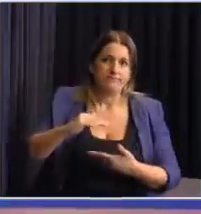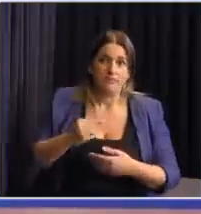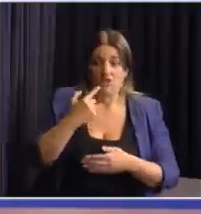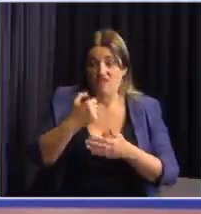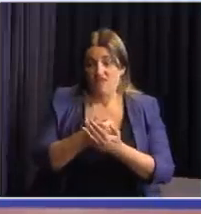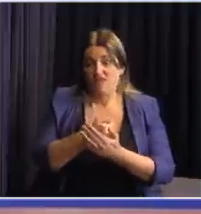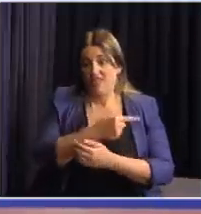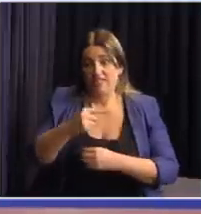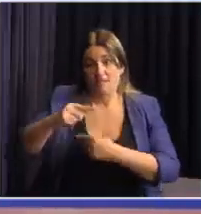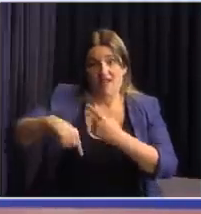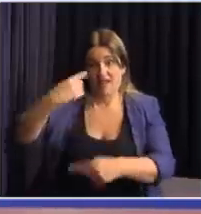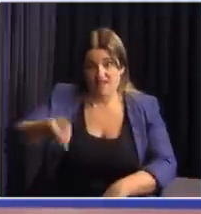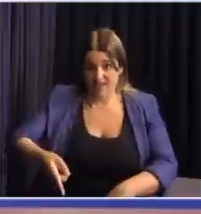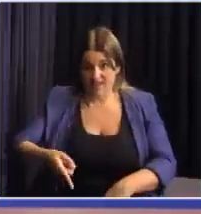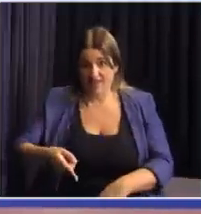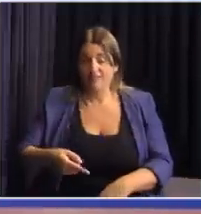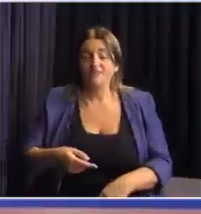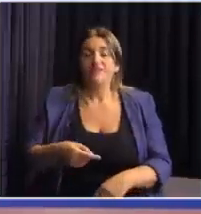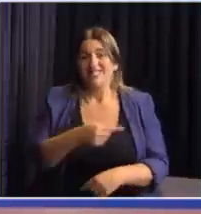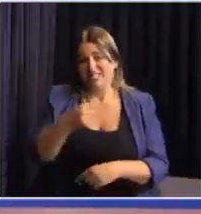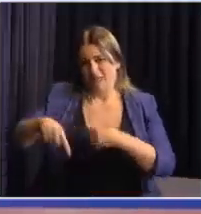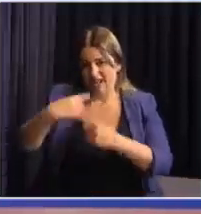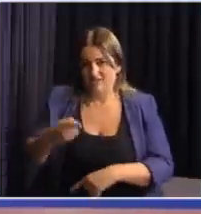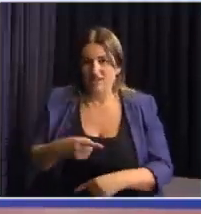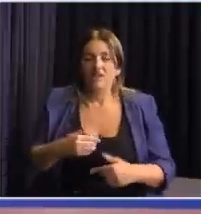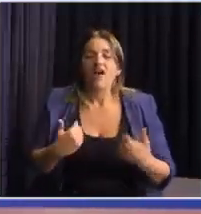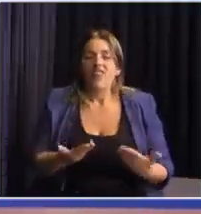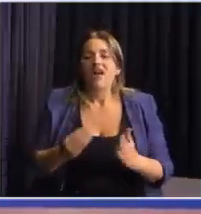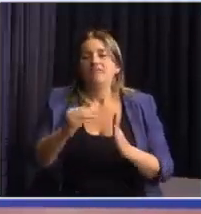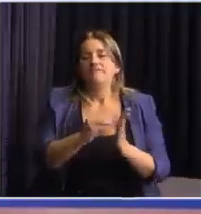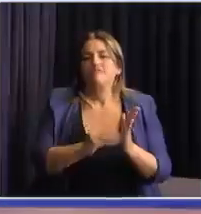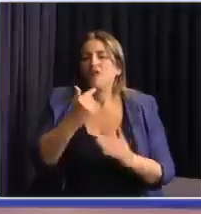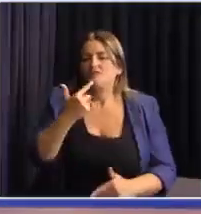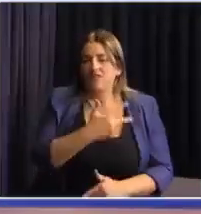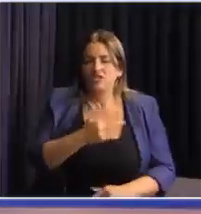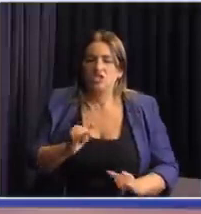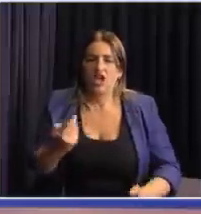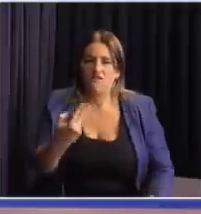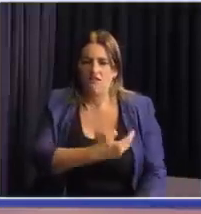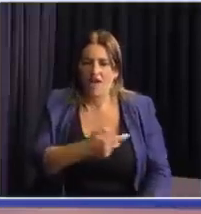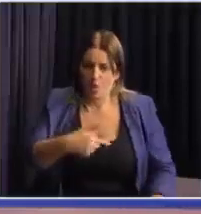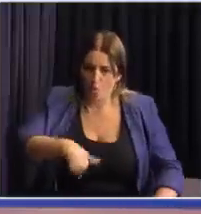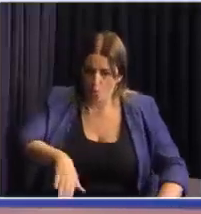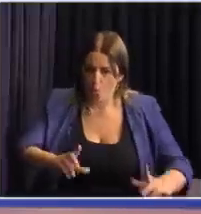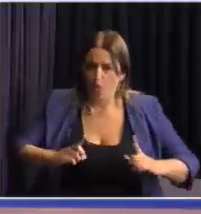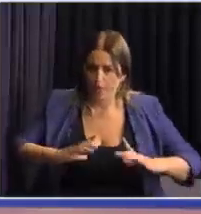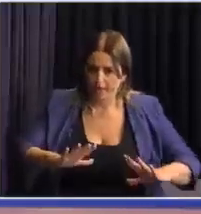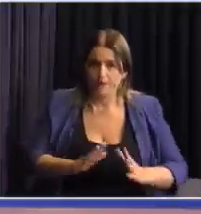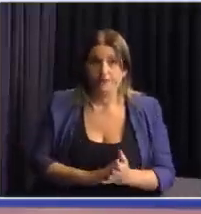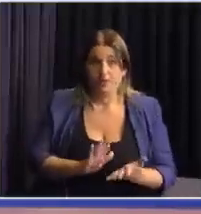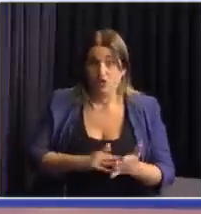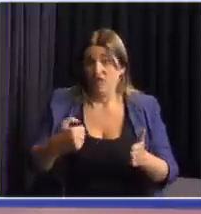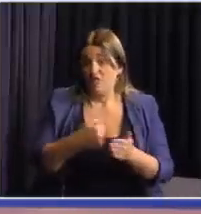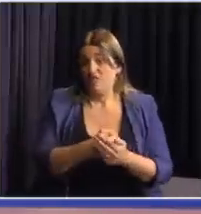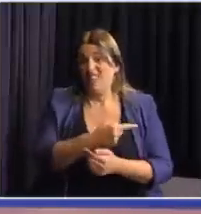a esa gente que quedó en lista de espera adjudicarle una fecha de vacunación. Entonces, sobre fin de